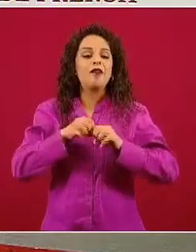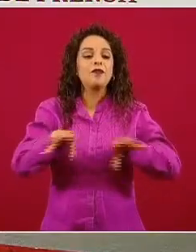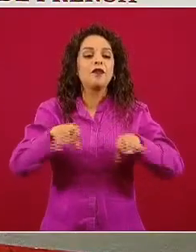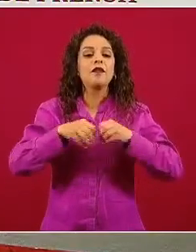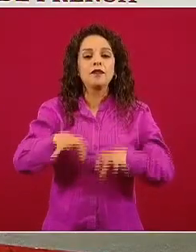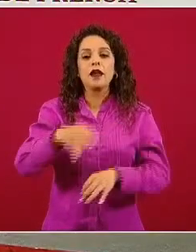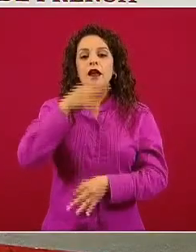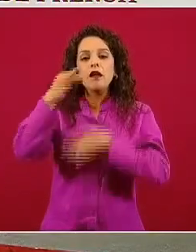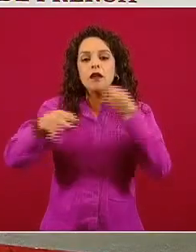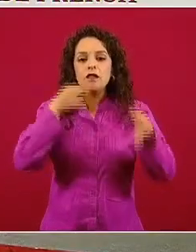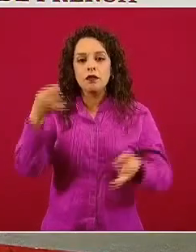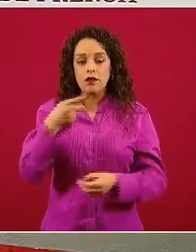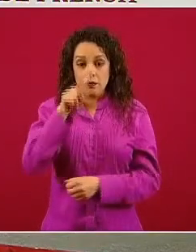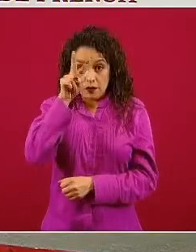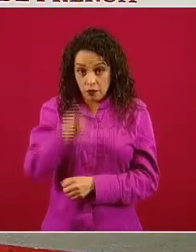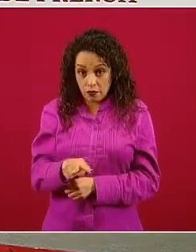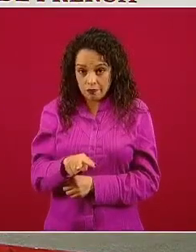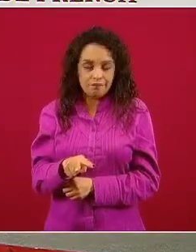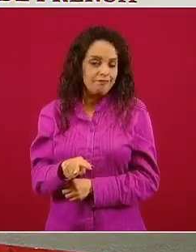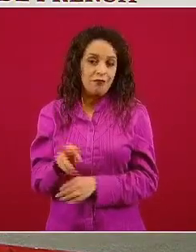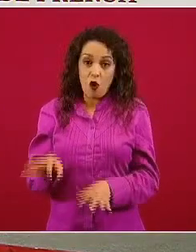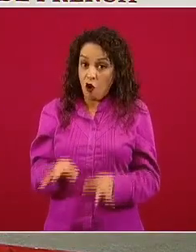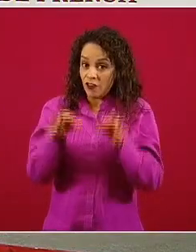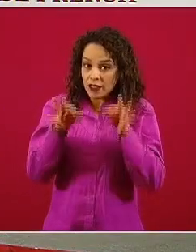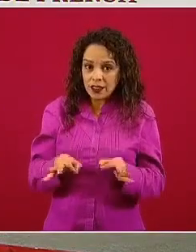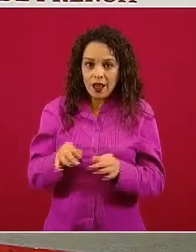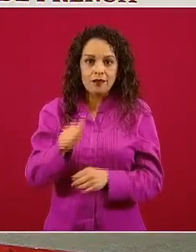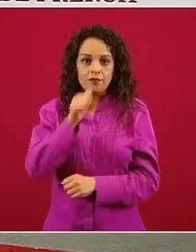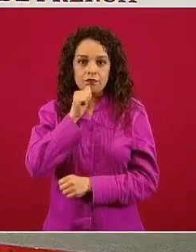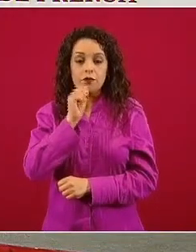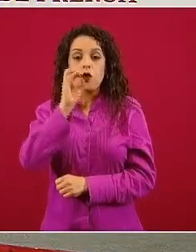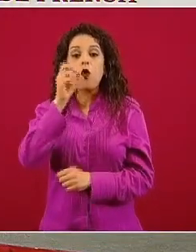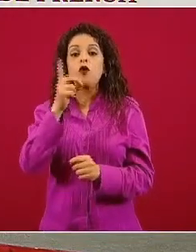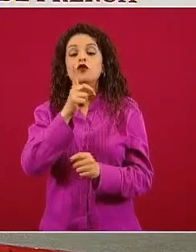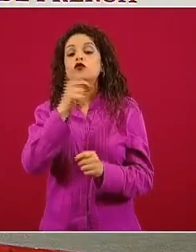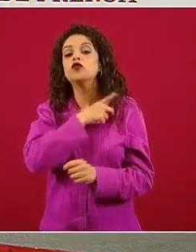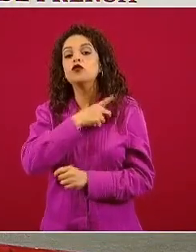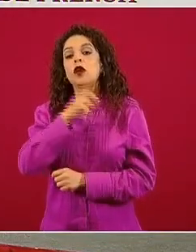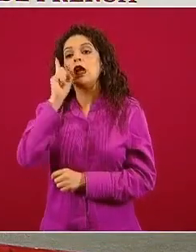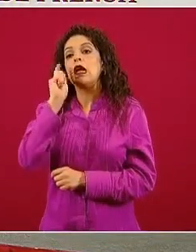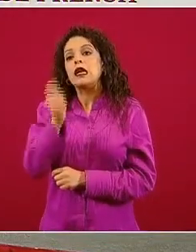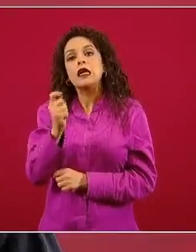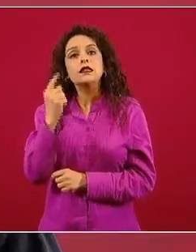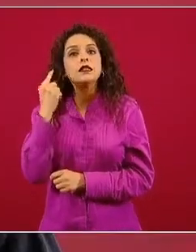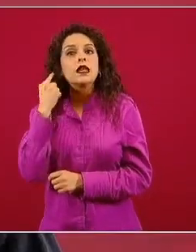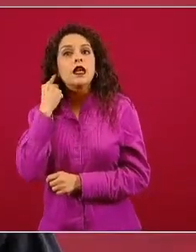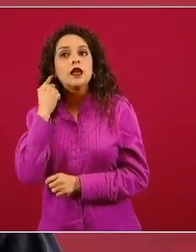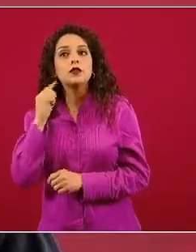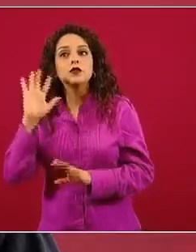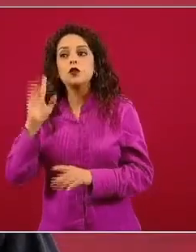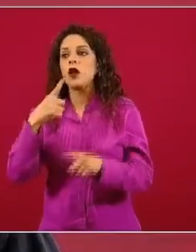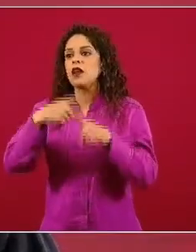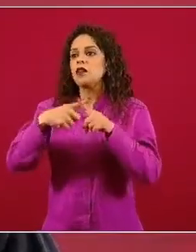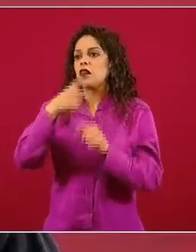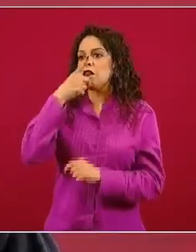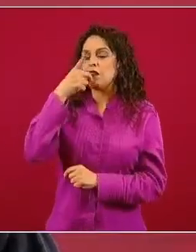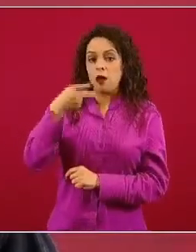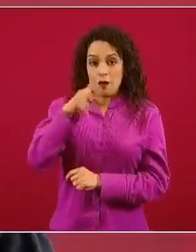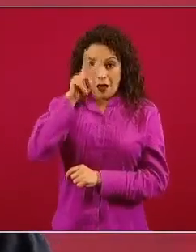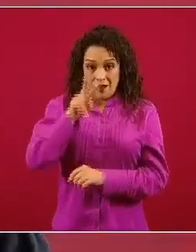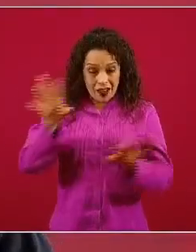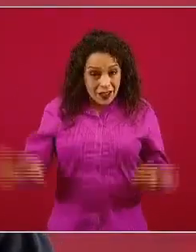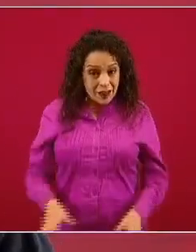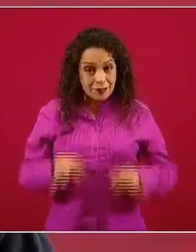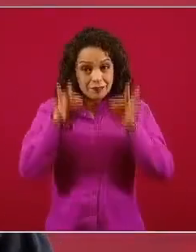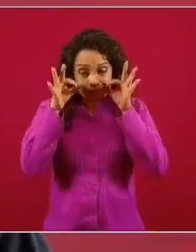en su momento en lo que se escuchó en algún lado o en alguna nota periodística que a lo mejor no tenga la rigurosidad